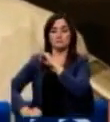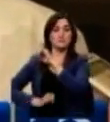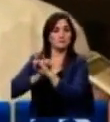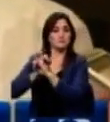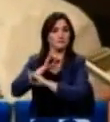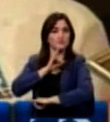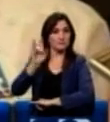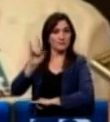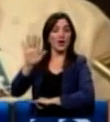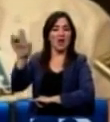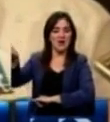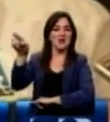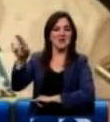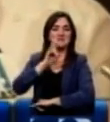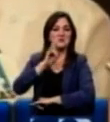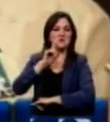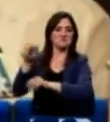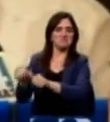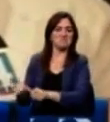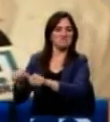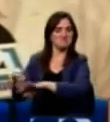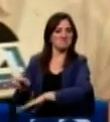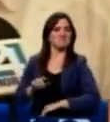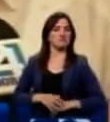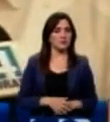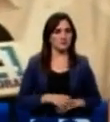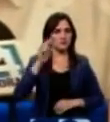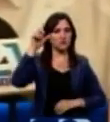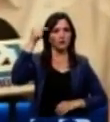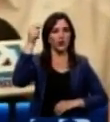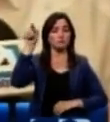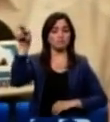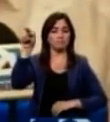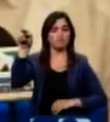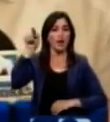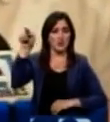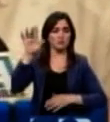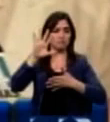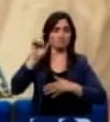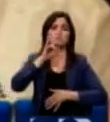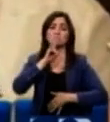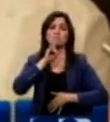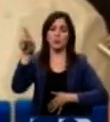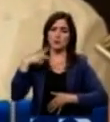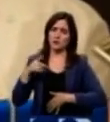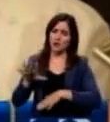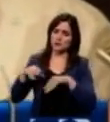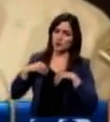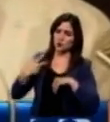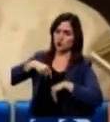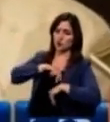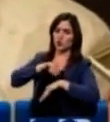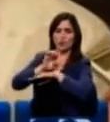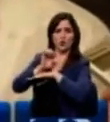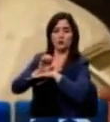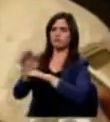sido localizado en los Estados Unidos. Le corresponde, por lo tanto, al gobierno norteamericano aceptar la petición de extradición que realizó la